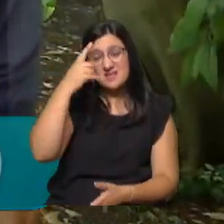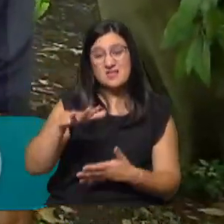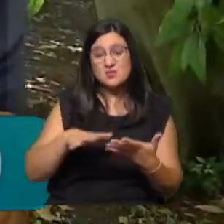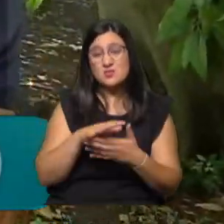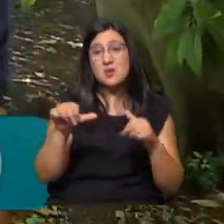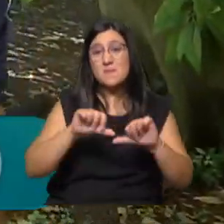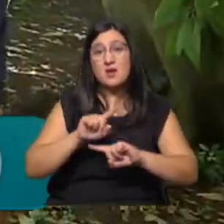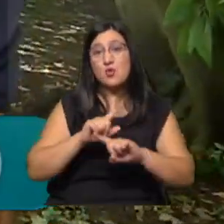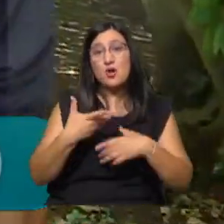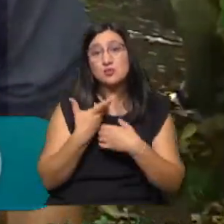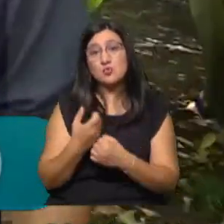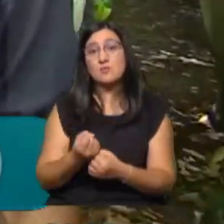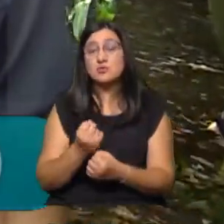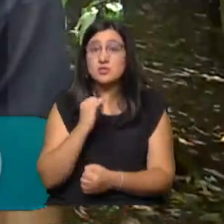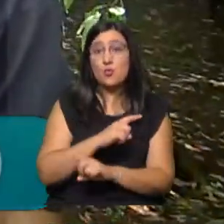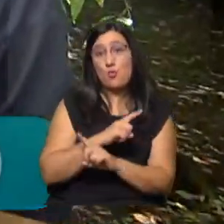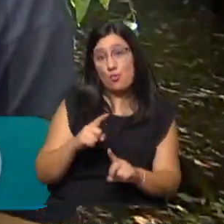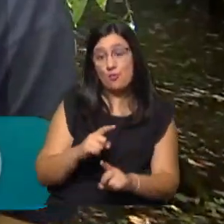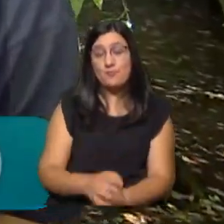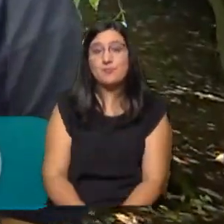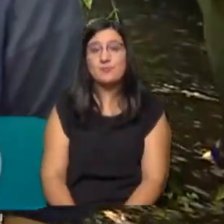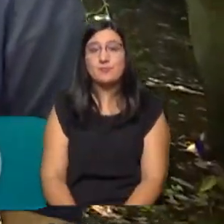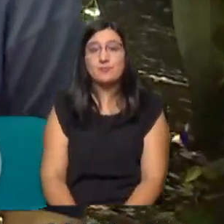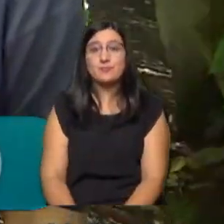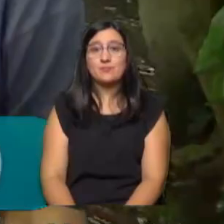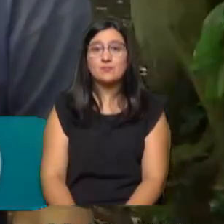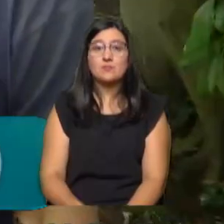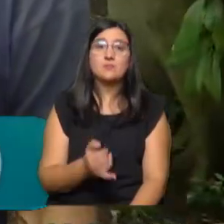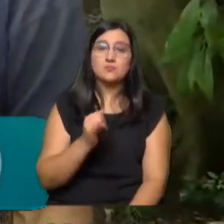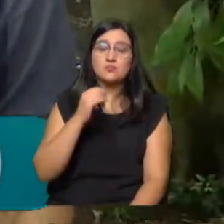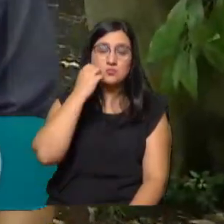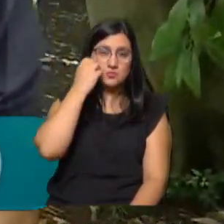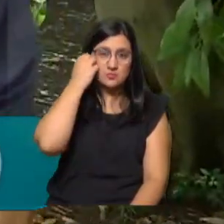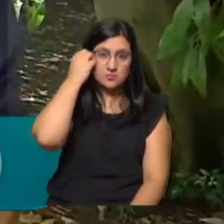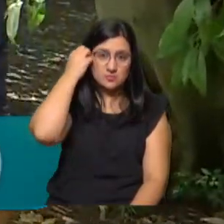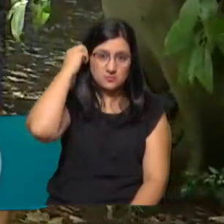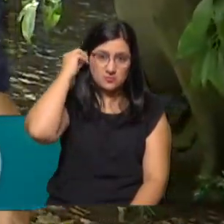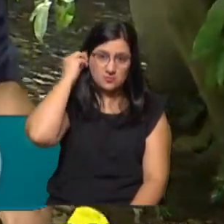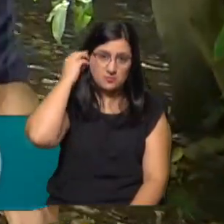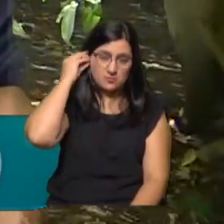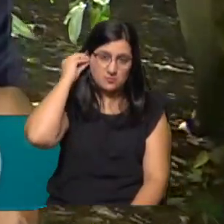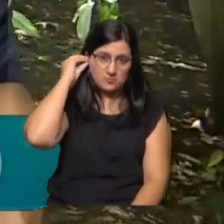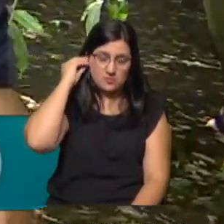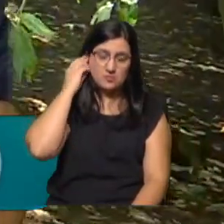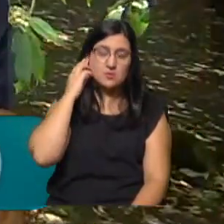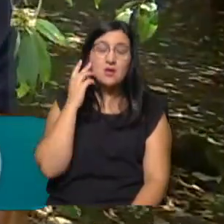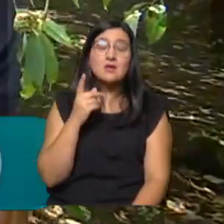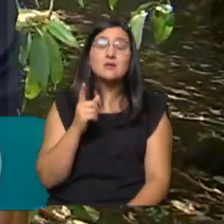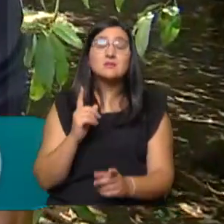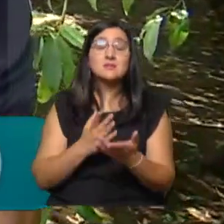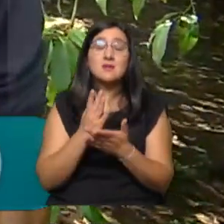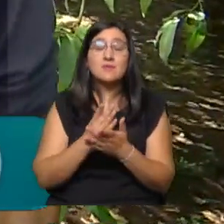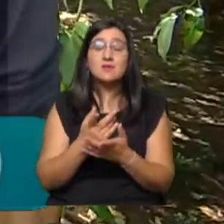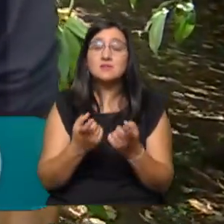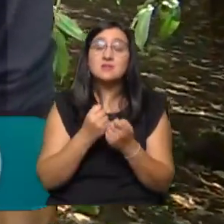los uruguayos, tipo, nos ponemos una mano en el corazón y salimos a poner el pecho, ¿no? Sí, totalmente. En cualquier momento. Aparte de la solidaridad, siempre estamos